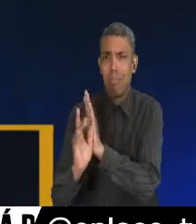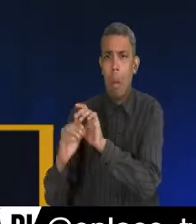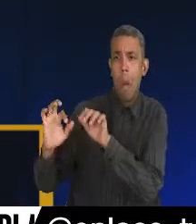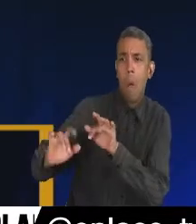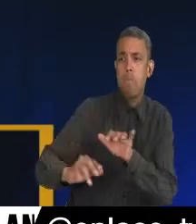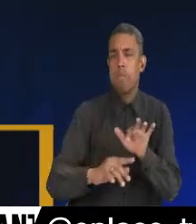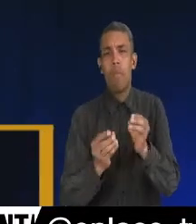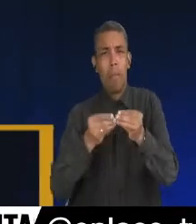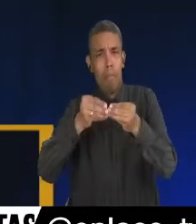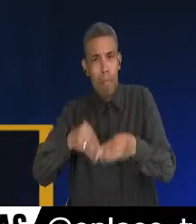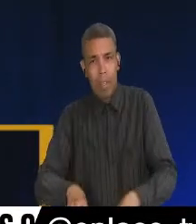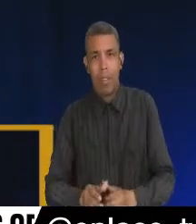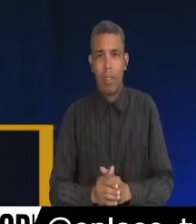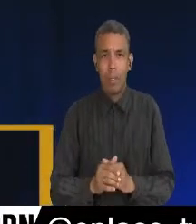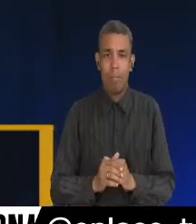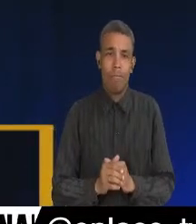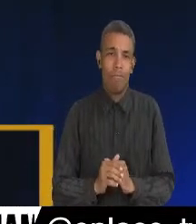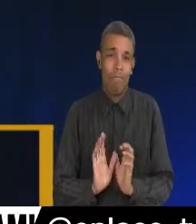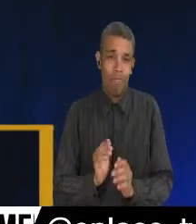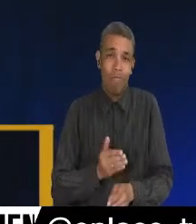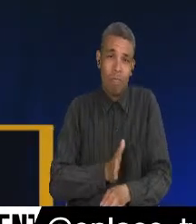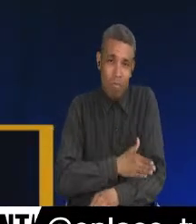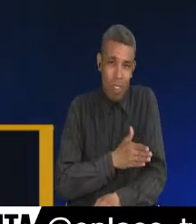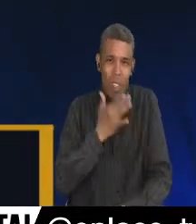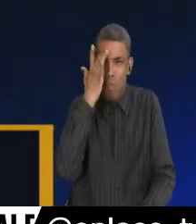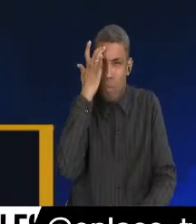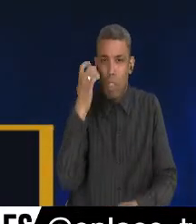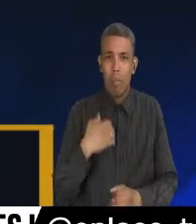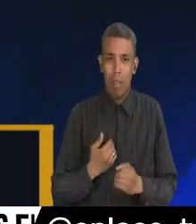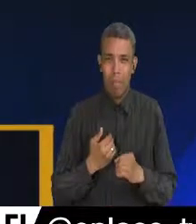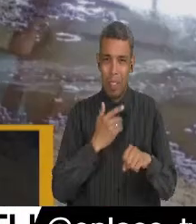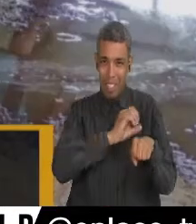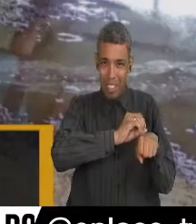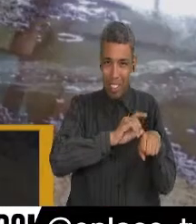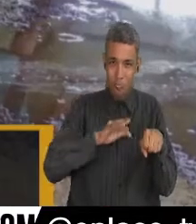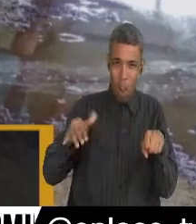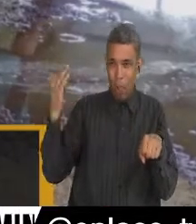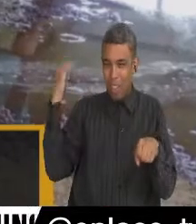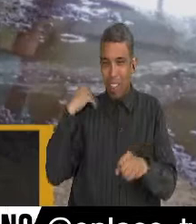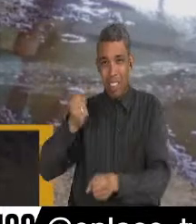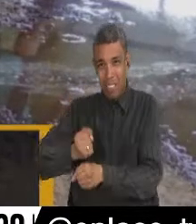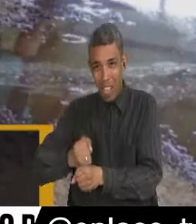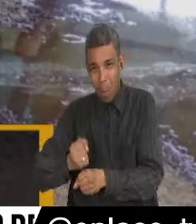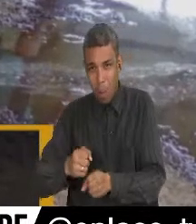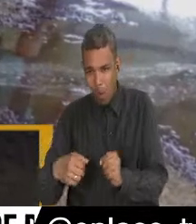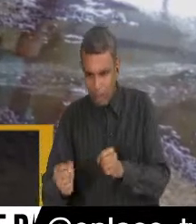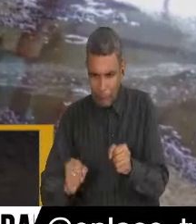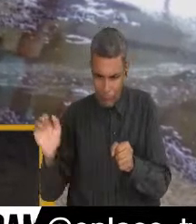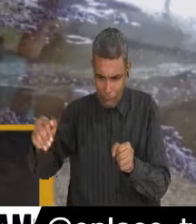parecer se presentaron por los malos trabajos de dragado que realizó Cor Magdalena en esta zona.